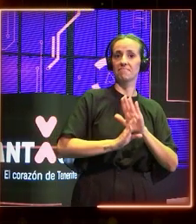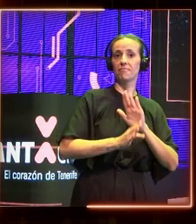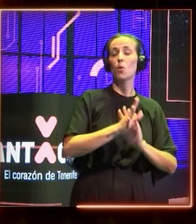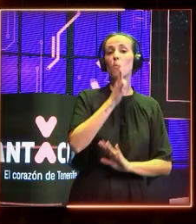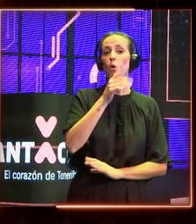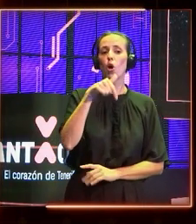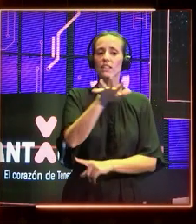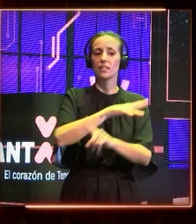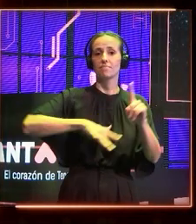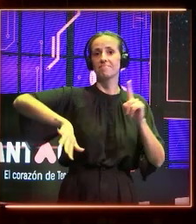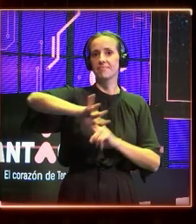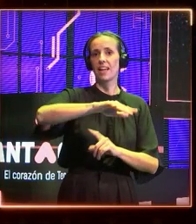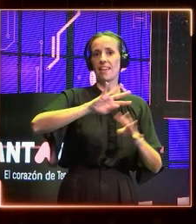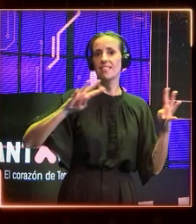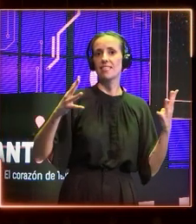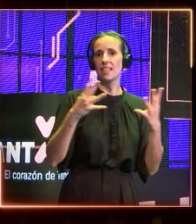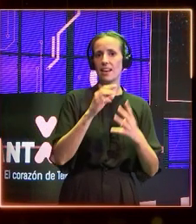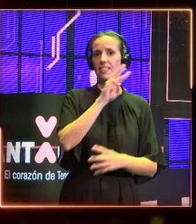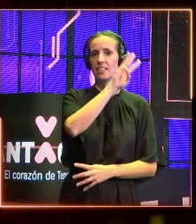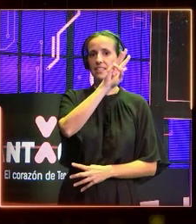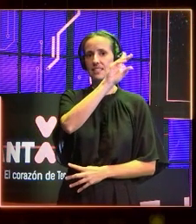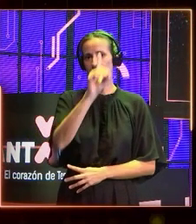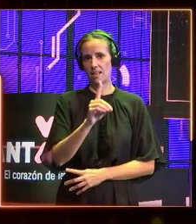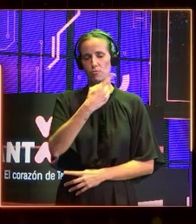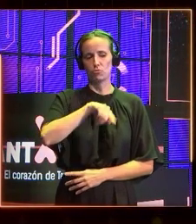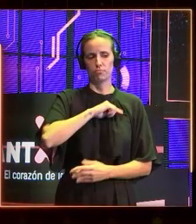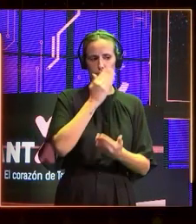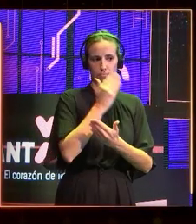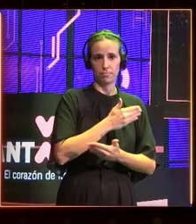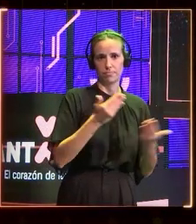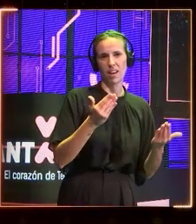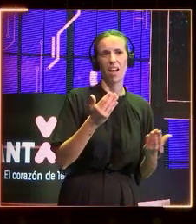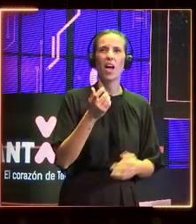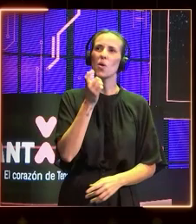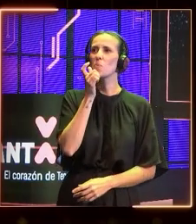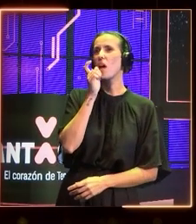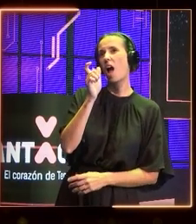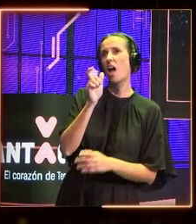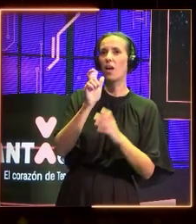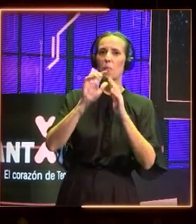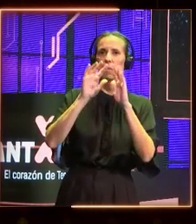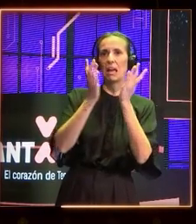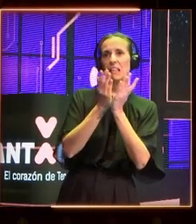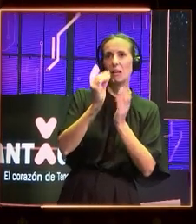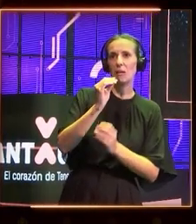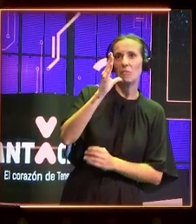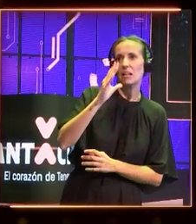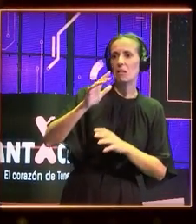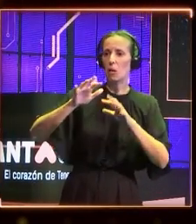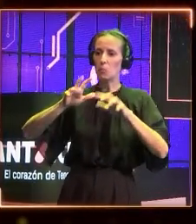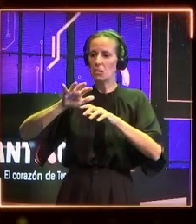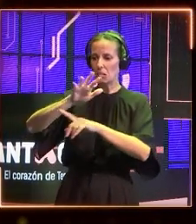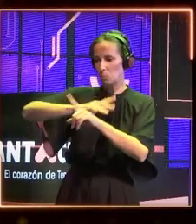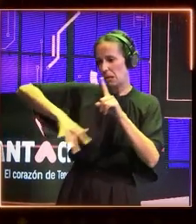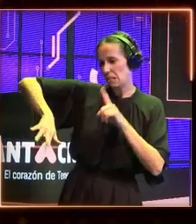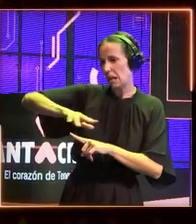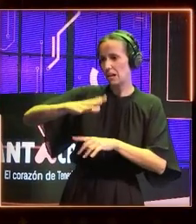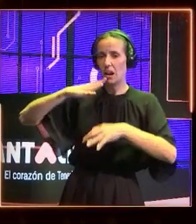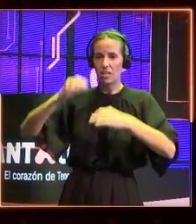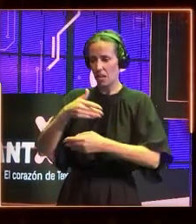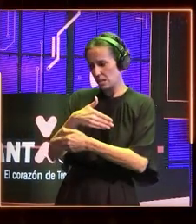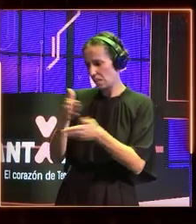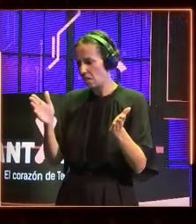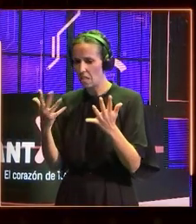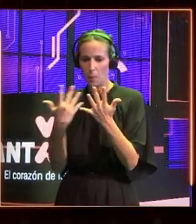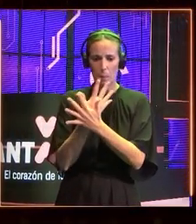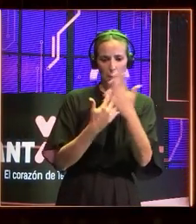este ecosistema de internet 3D vale dejémonos de vocablos metaverso eh computación espacial realidad extendida realidad